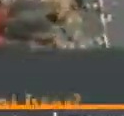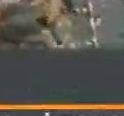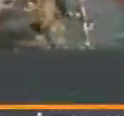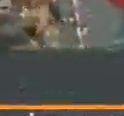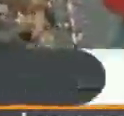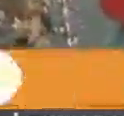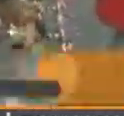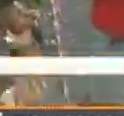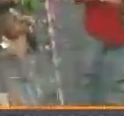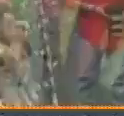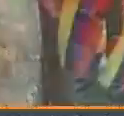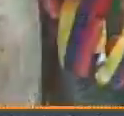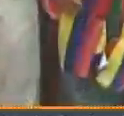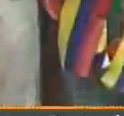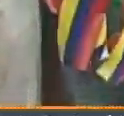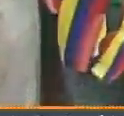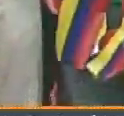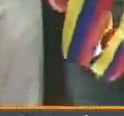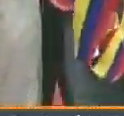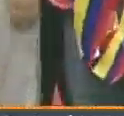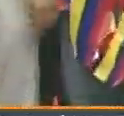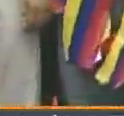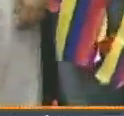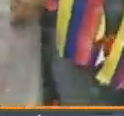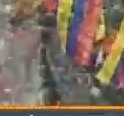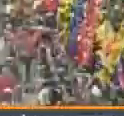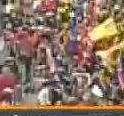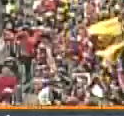¡Que viva el pueblo de Trujillo!